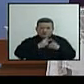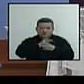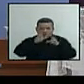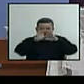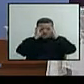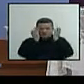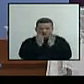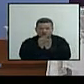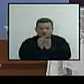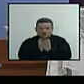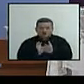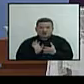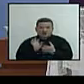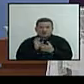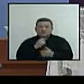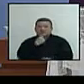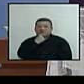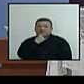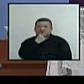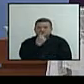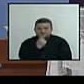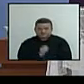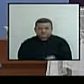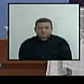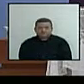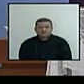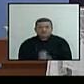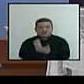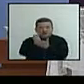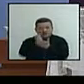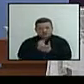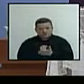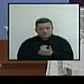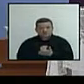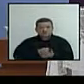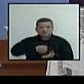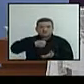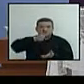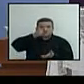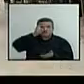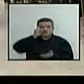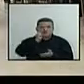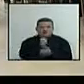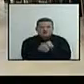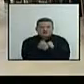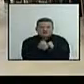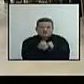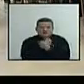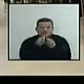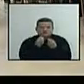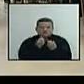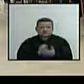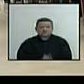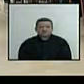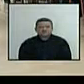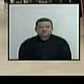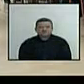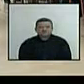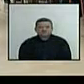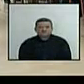Nos unimos a las súplicas diciendo: ayúdanos, Señor, con tu amor.